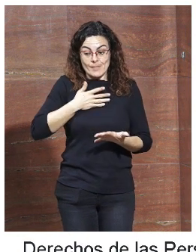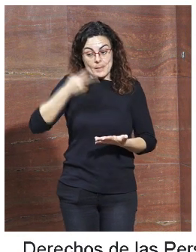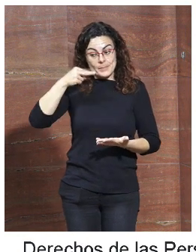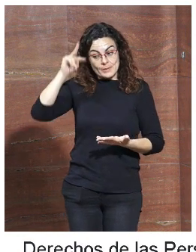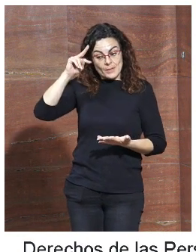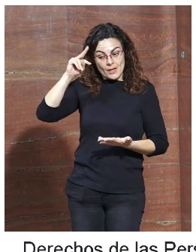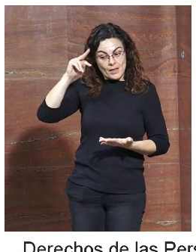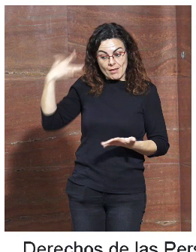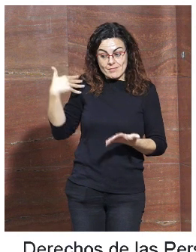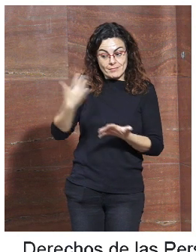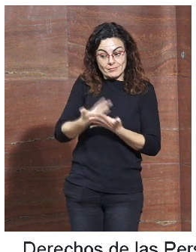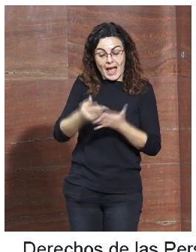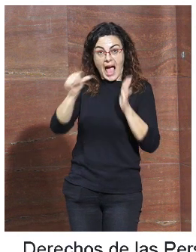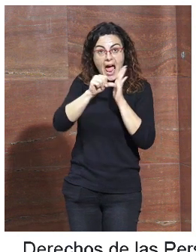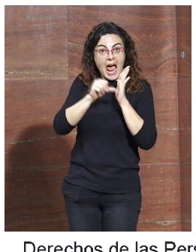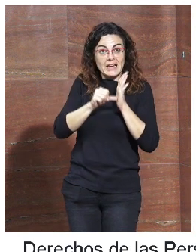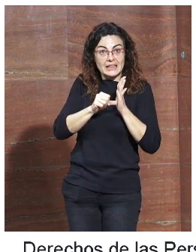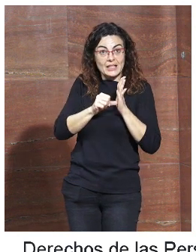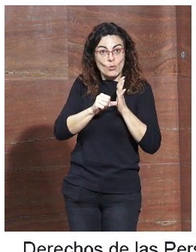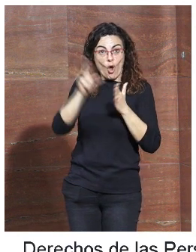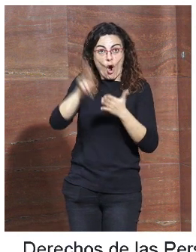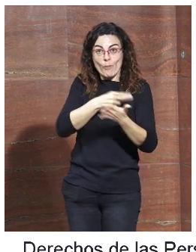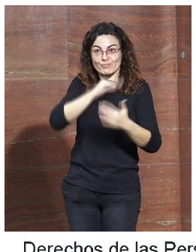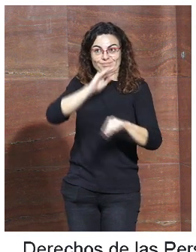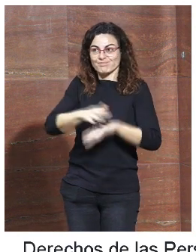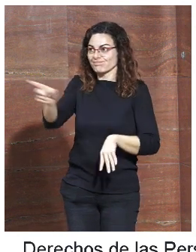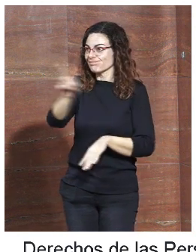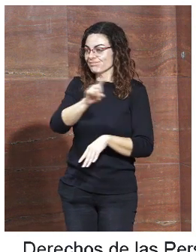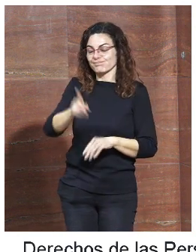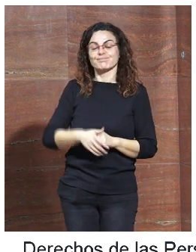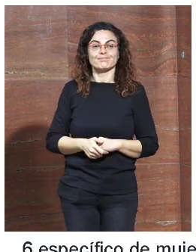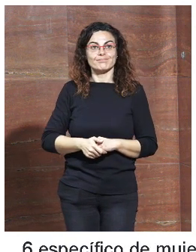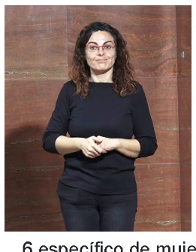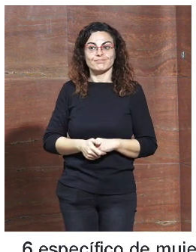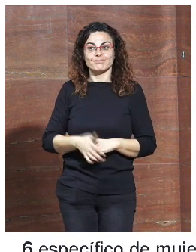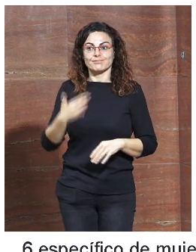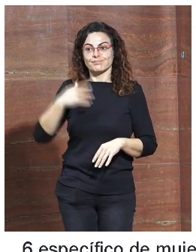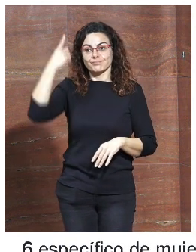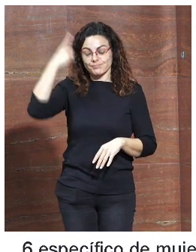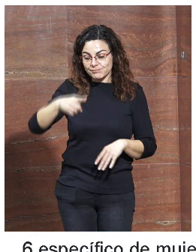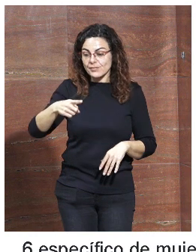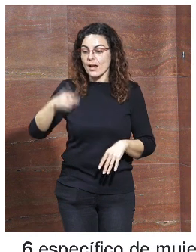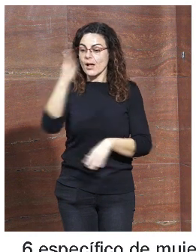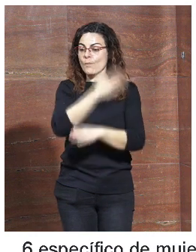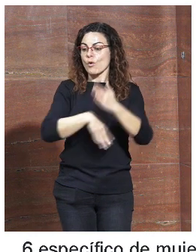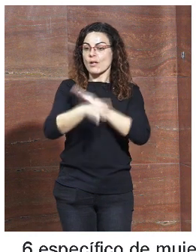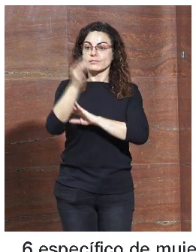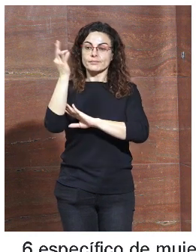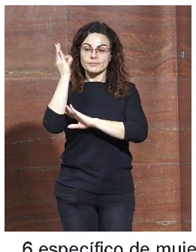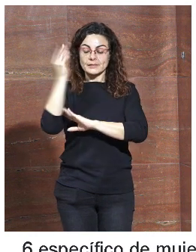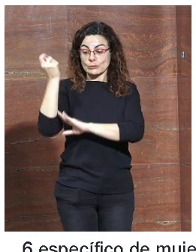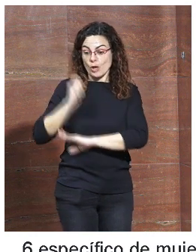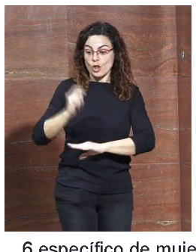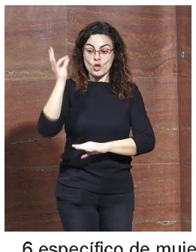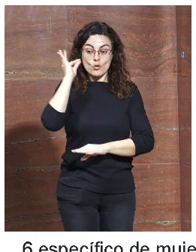experiencia, no se cumple ningún artículo de la Convención. El salario de las mujeres con discapacidad es mucho menor